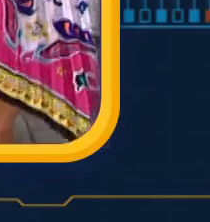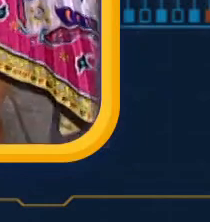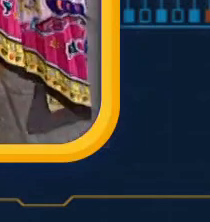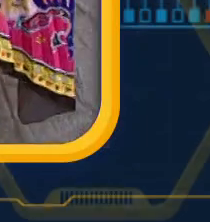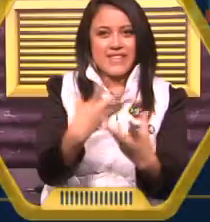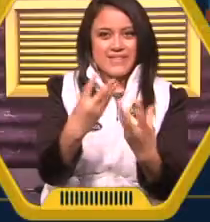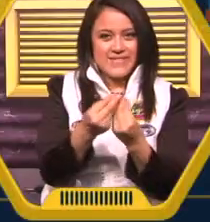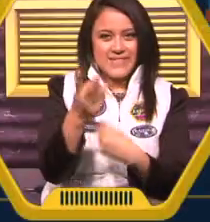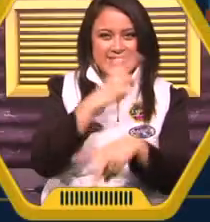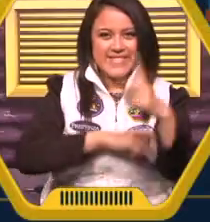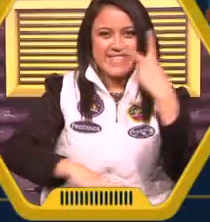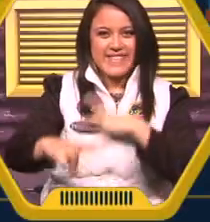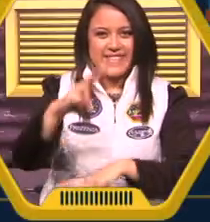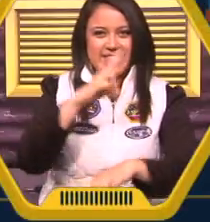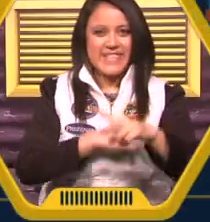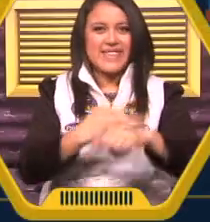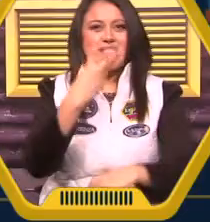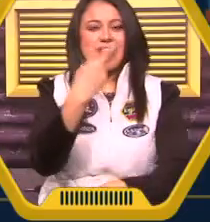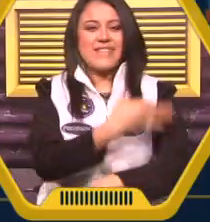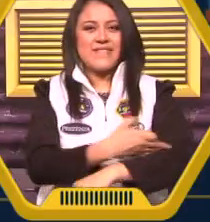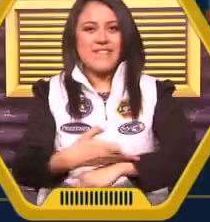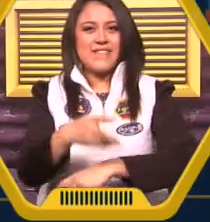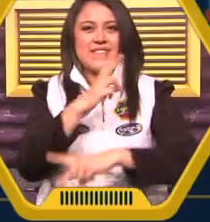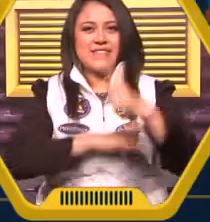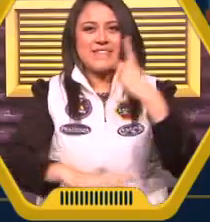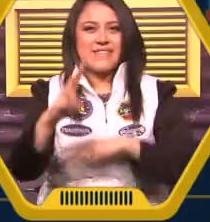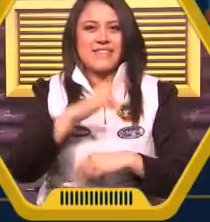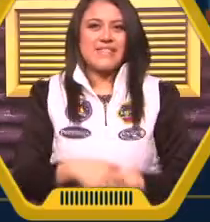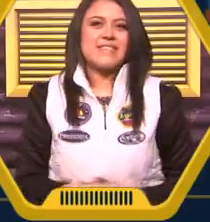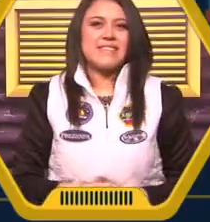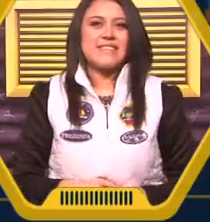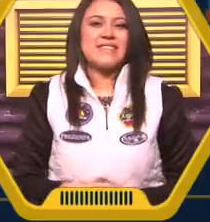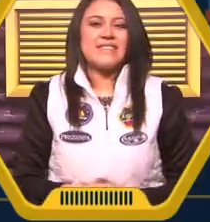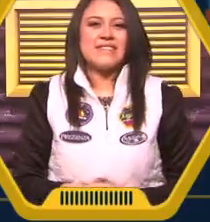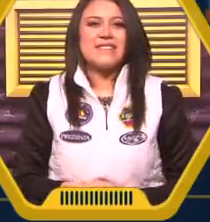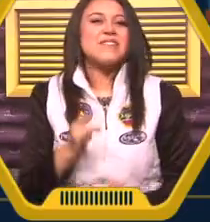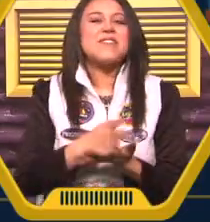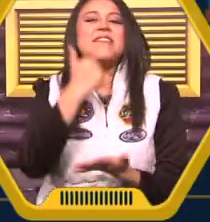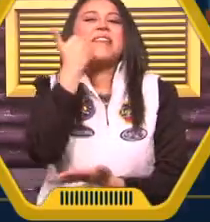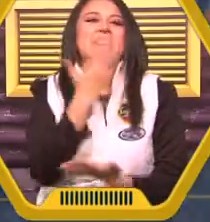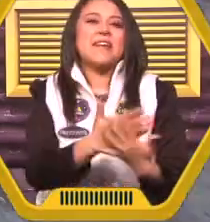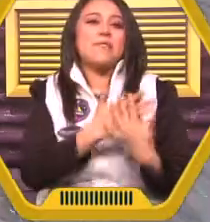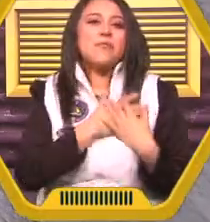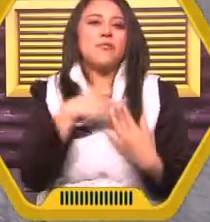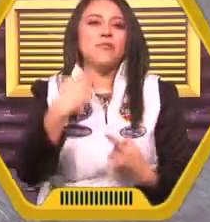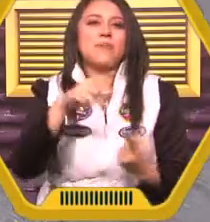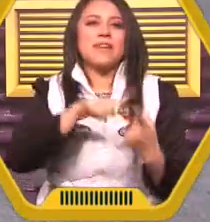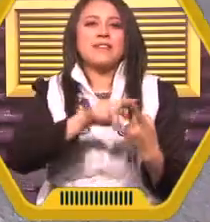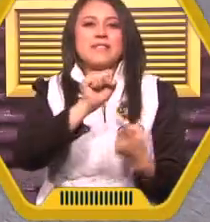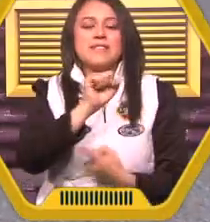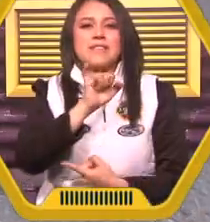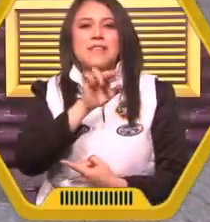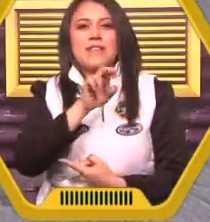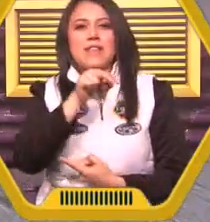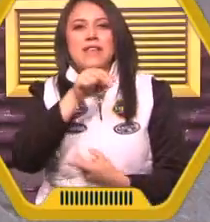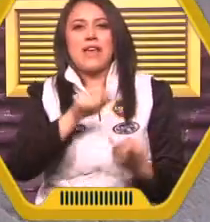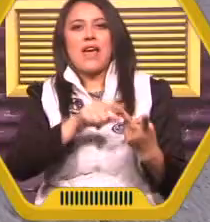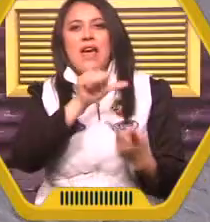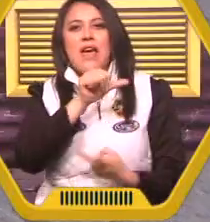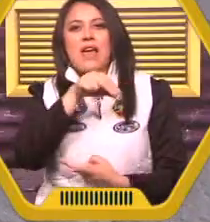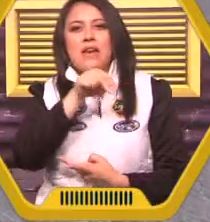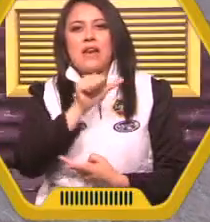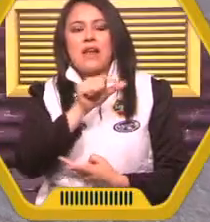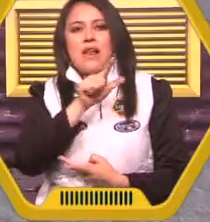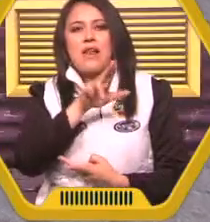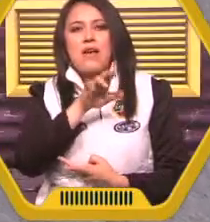familias. ¡Tres familias! Lo único que quieren es amor. Ella es Irene Arcilla y Ana Laura Espinosa.